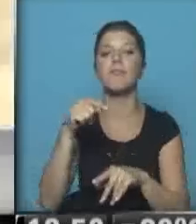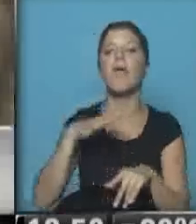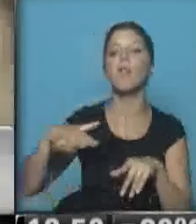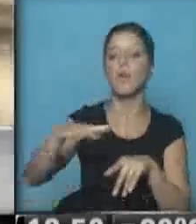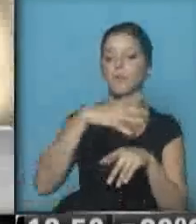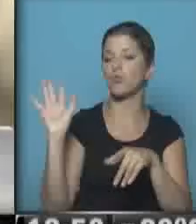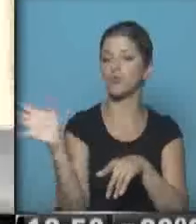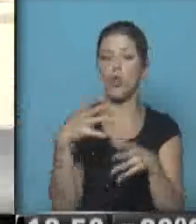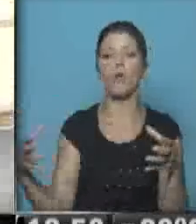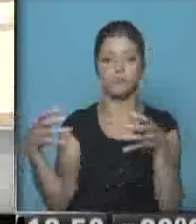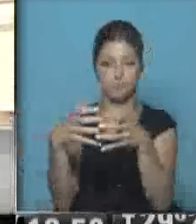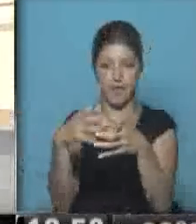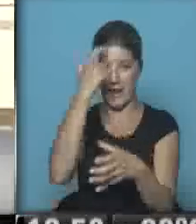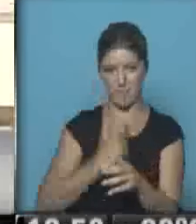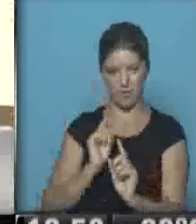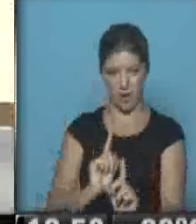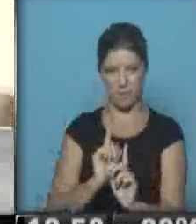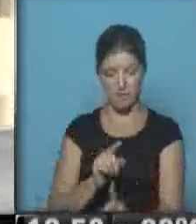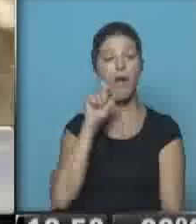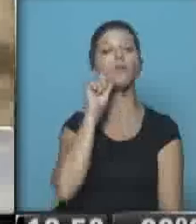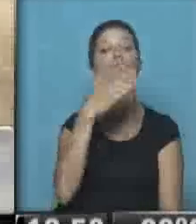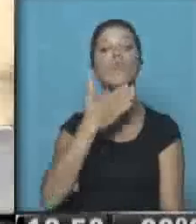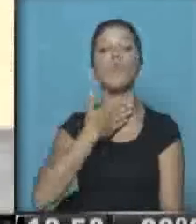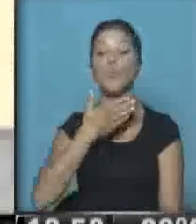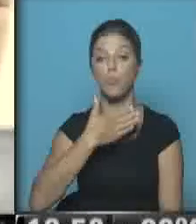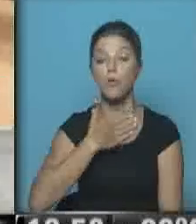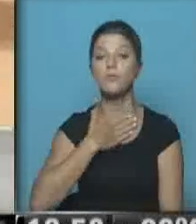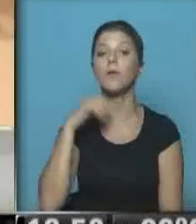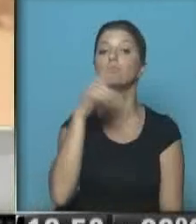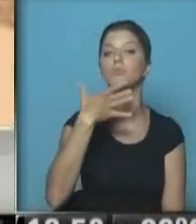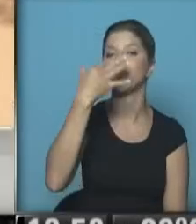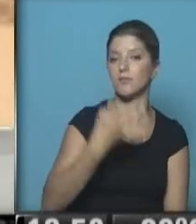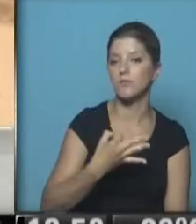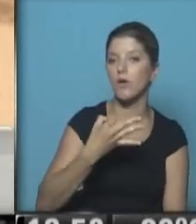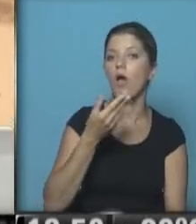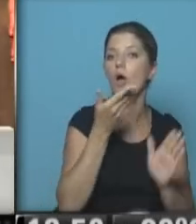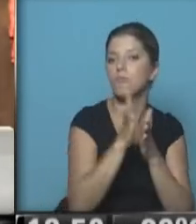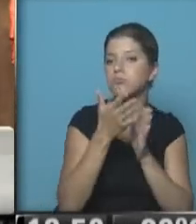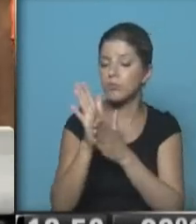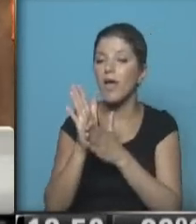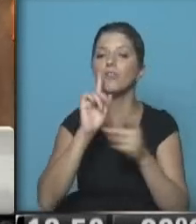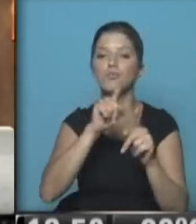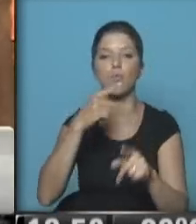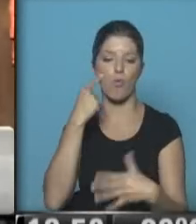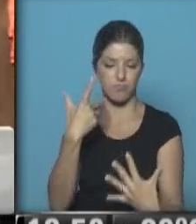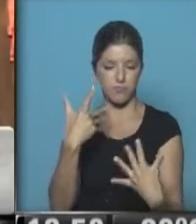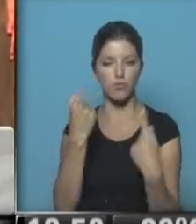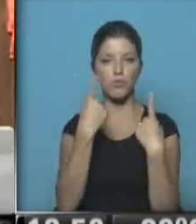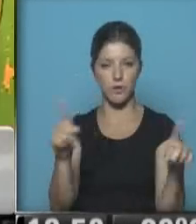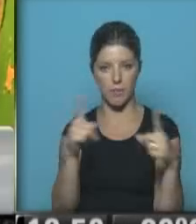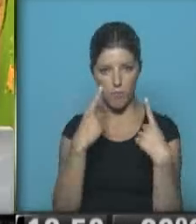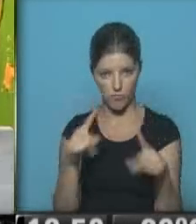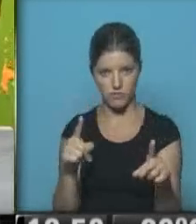colectivo en el individuo. En la voz de Luca Prodan estaban sus patrias y su decisión de fugar de ellas, su saber musical y su